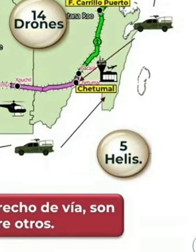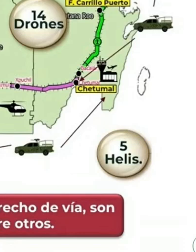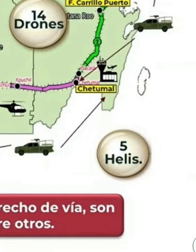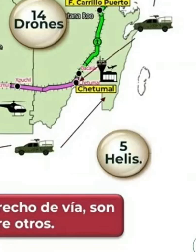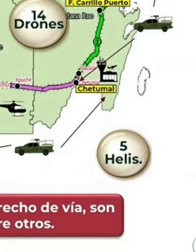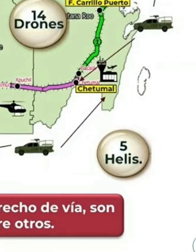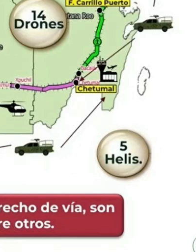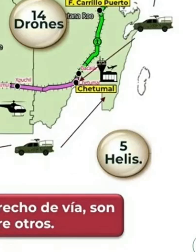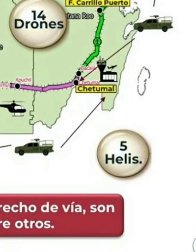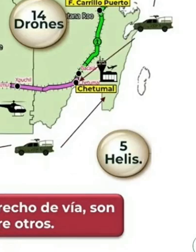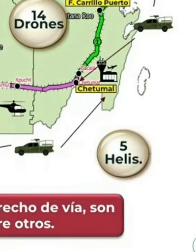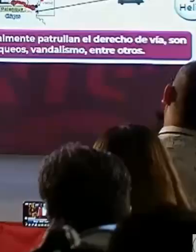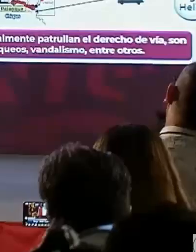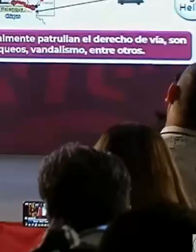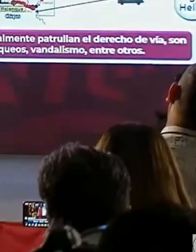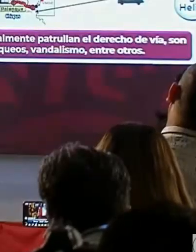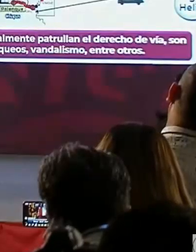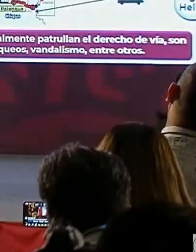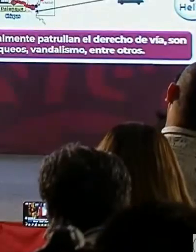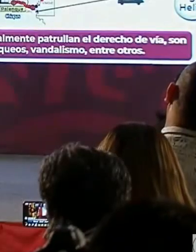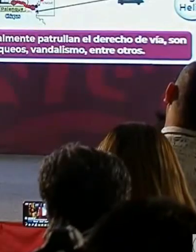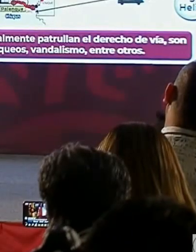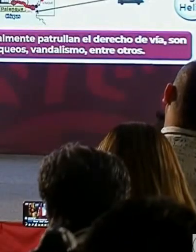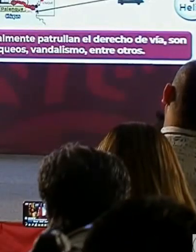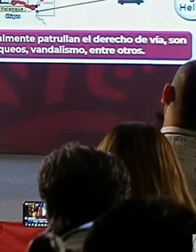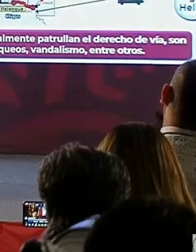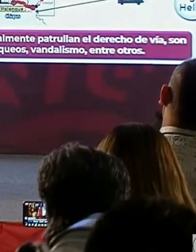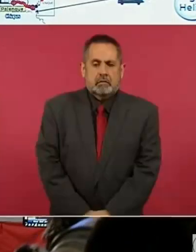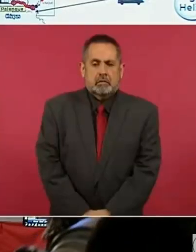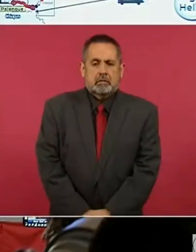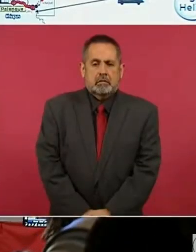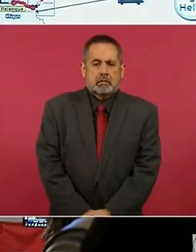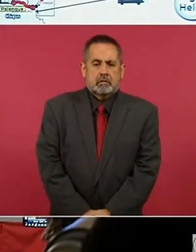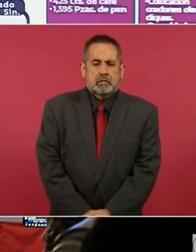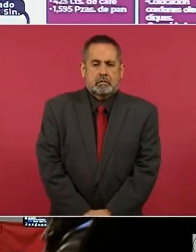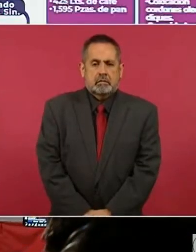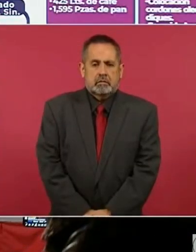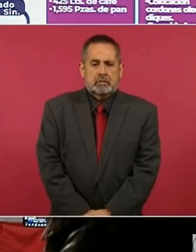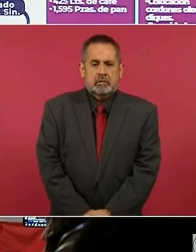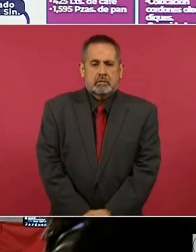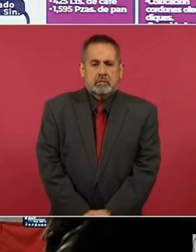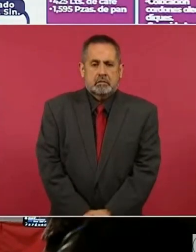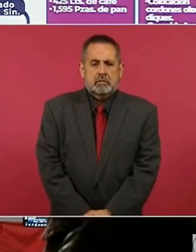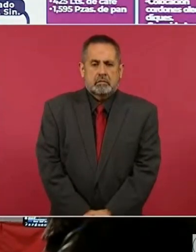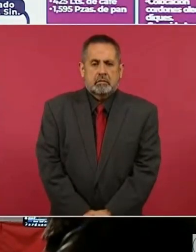Fuerza Aérea y 5.661 de la Guardia. Adelante, por favor.